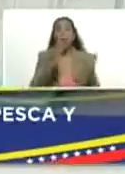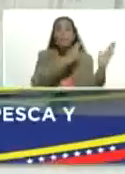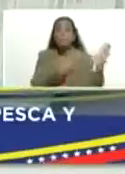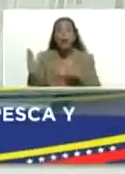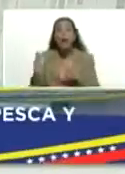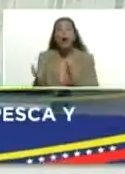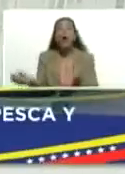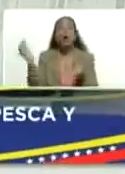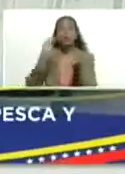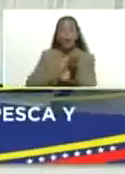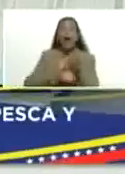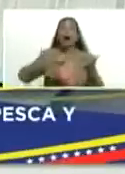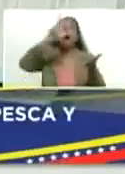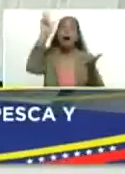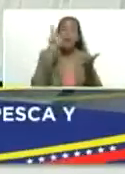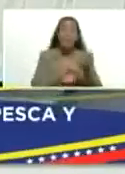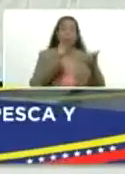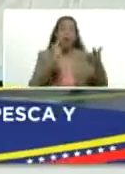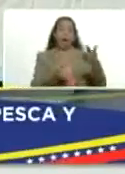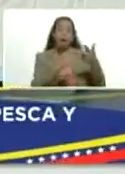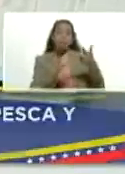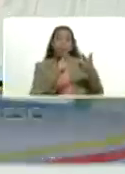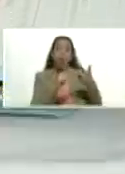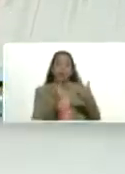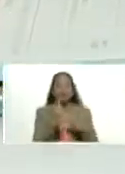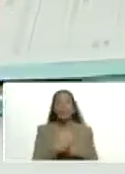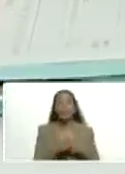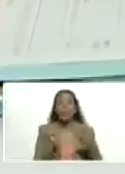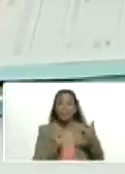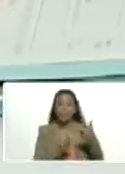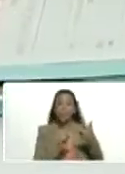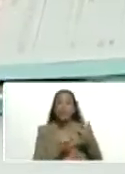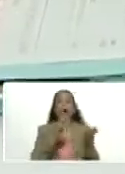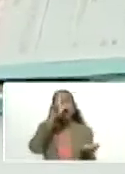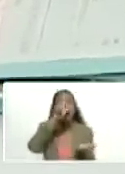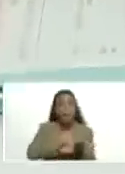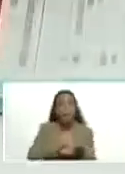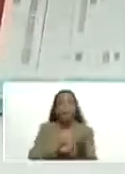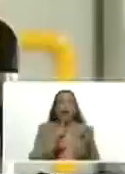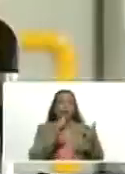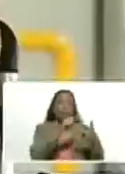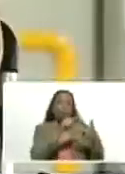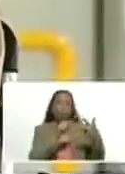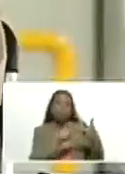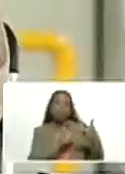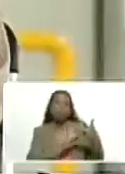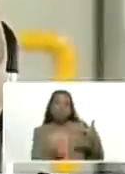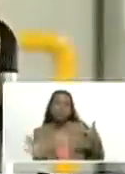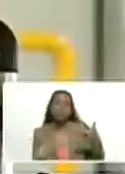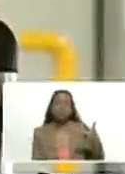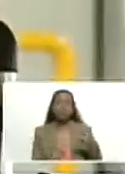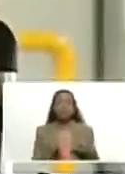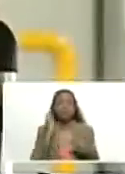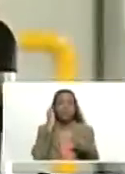alimentación retornable. Aprobado la platica de 2-2. Lleva de 2-2.